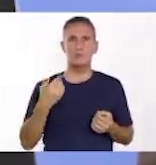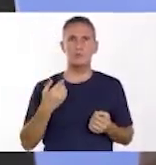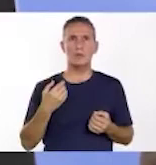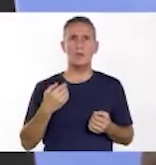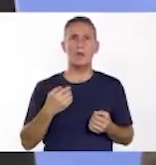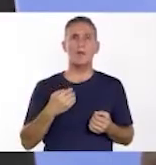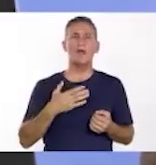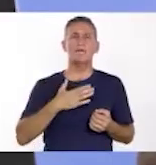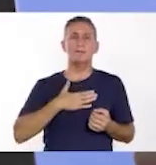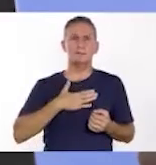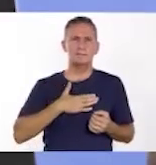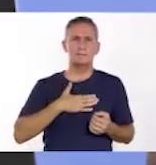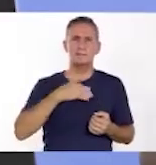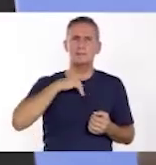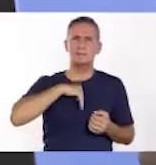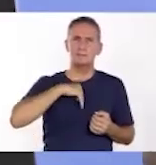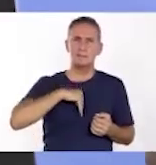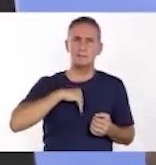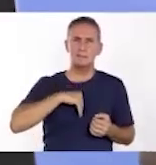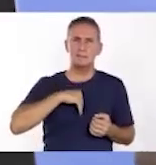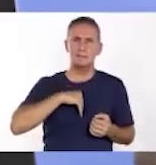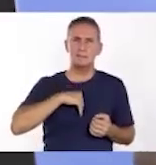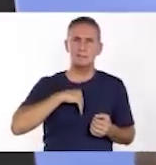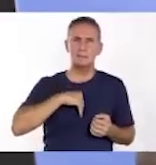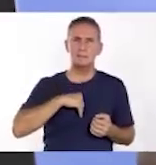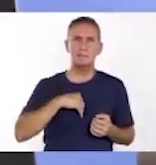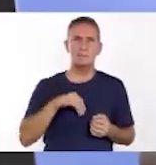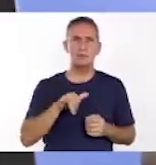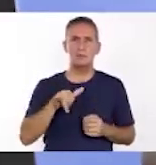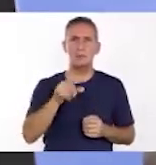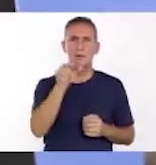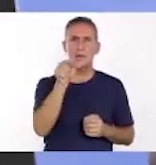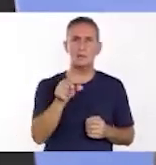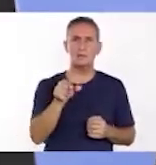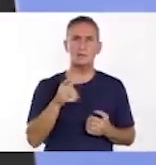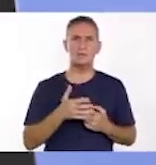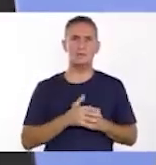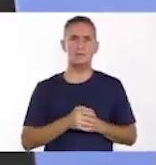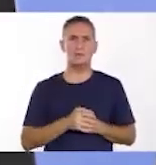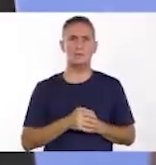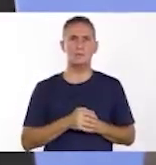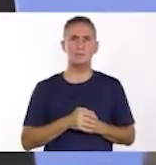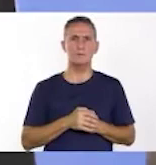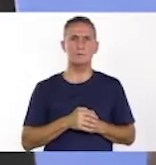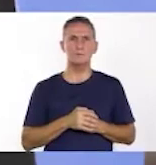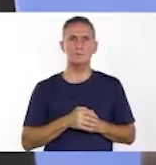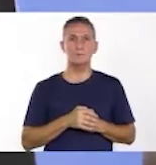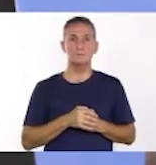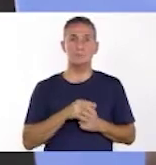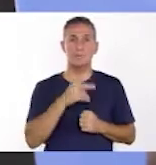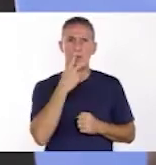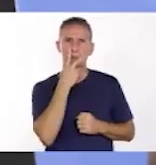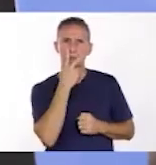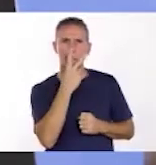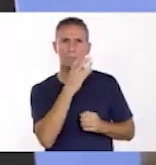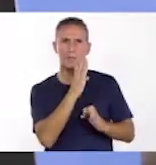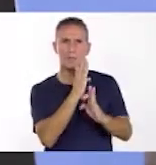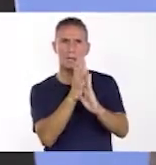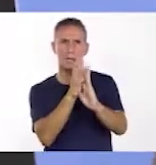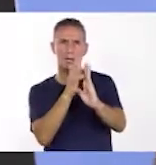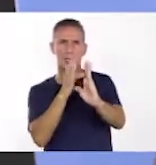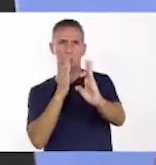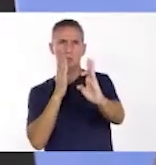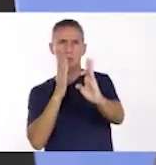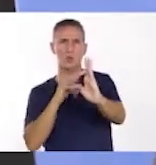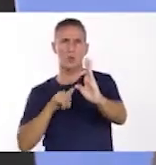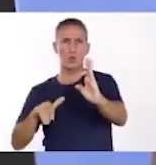ese sentimiento, todo lo que está pasando a su alrededor. Se percibe la alienación del ser